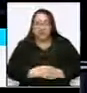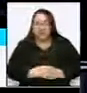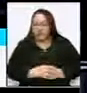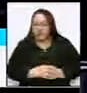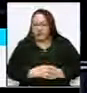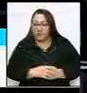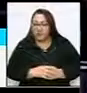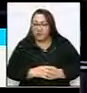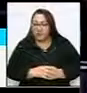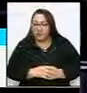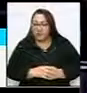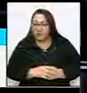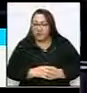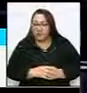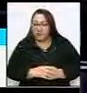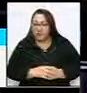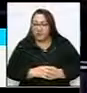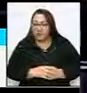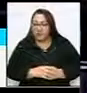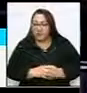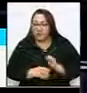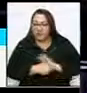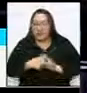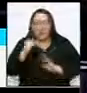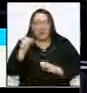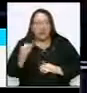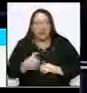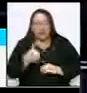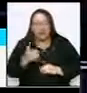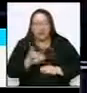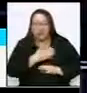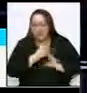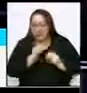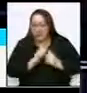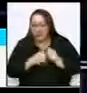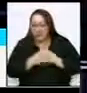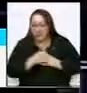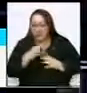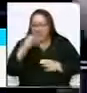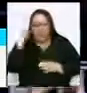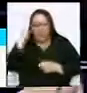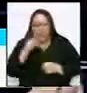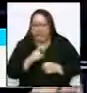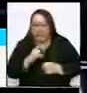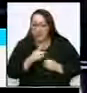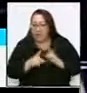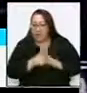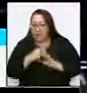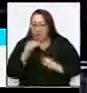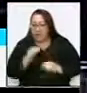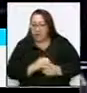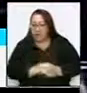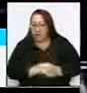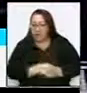del derecho, de los principios que abonan a la política y al derecho,